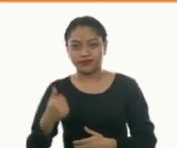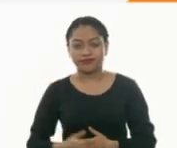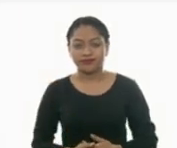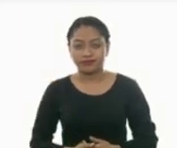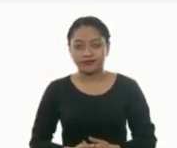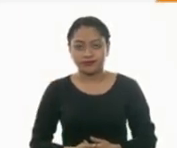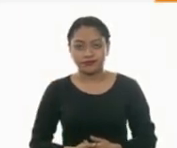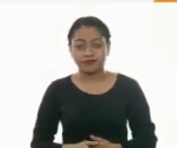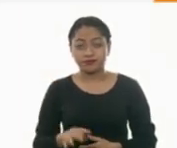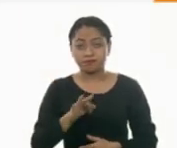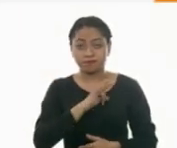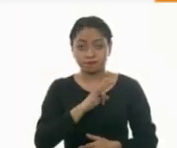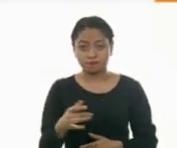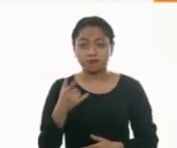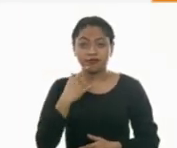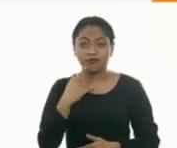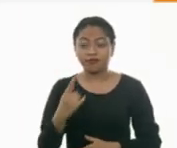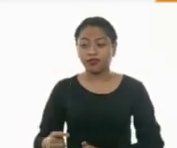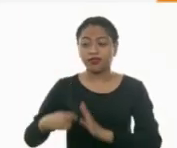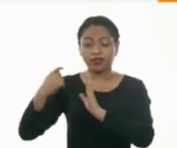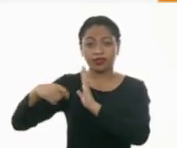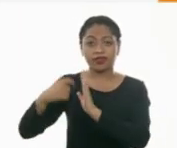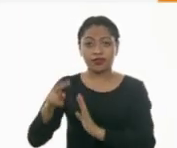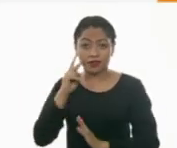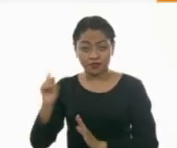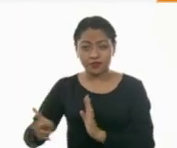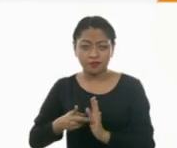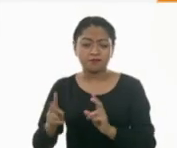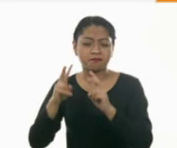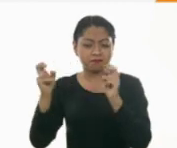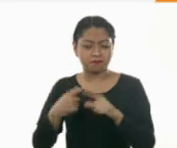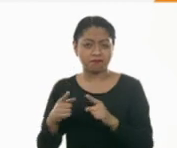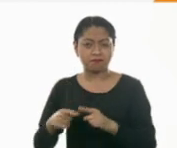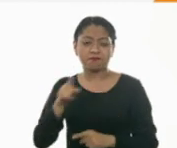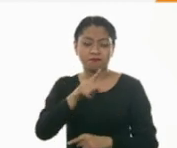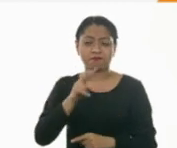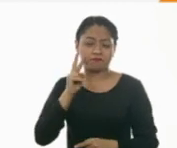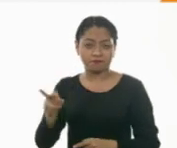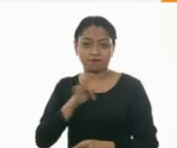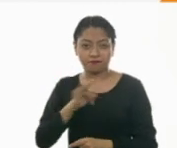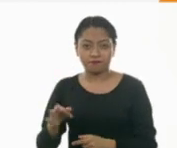800-734-7376. Si quieres volver a ver los programas de Aprende en Casa, los puedes encontrar